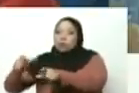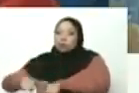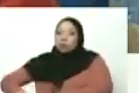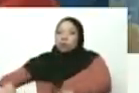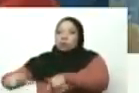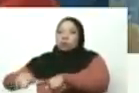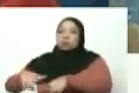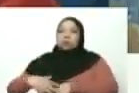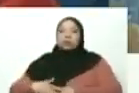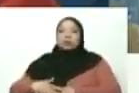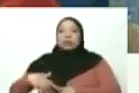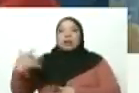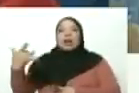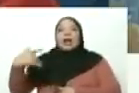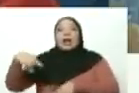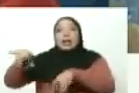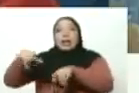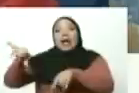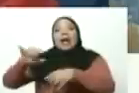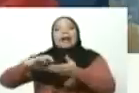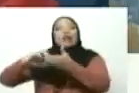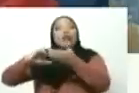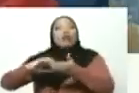islas vírgenes británicas